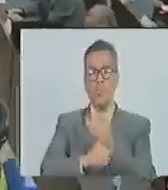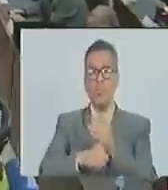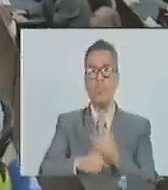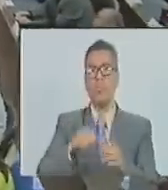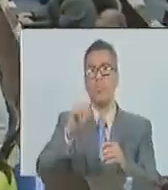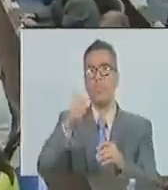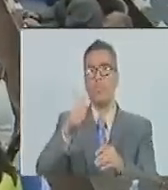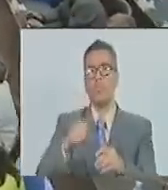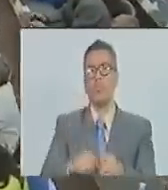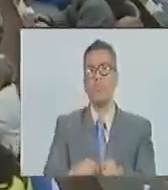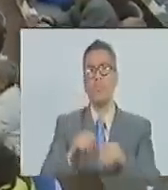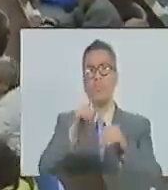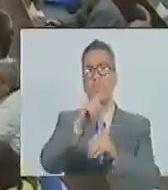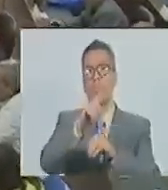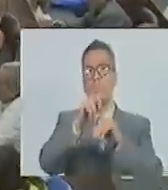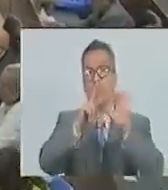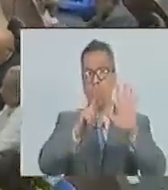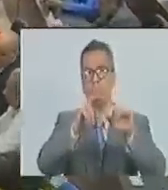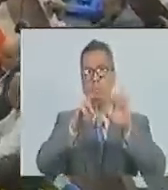identidad